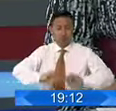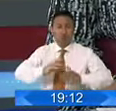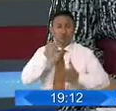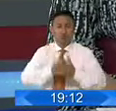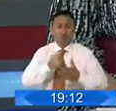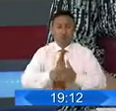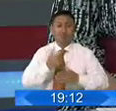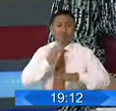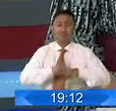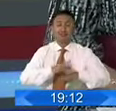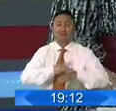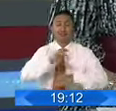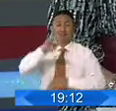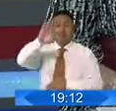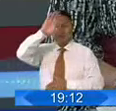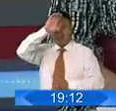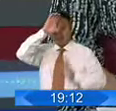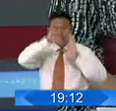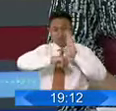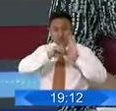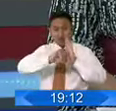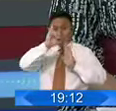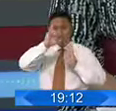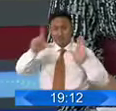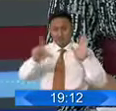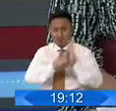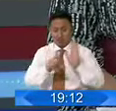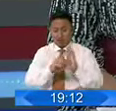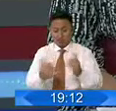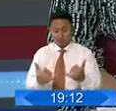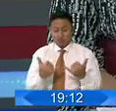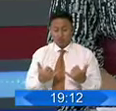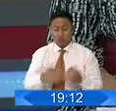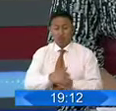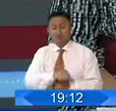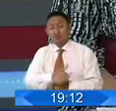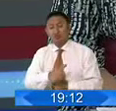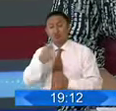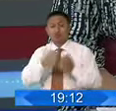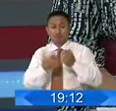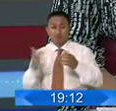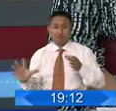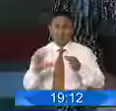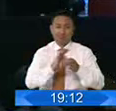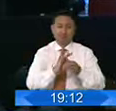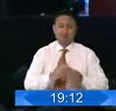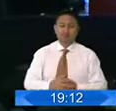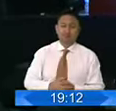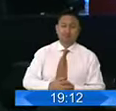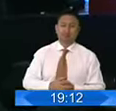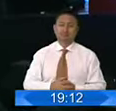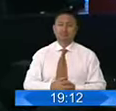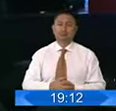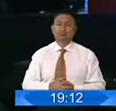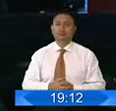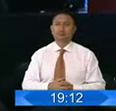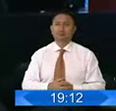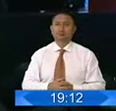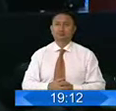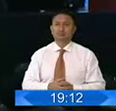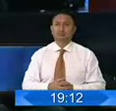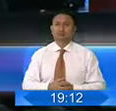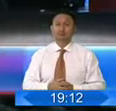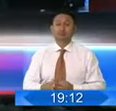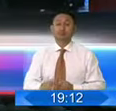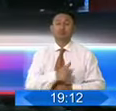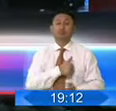la minería ilegal, actividad en la cual además se estaría ligando otros delitos. De la empresa nacional minera. Así lo anunció